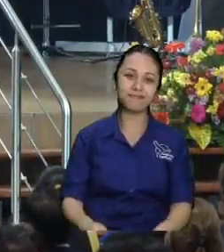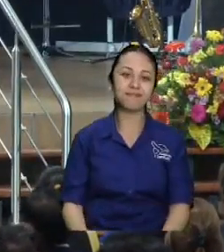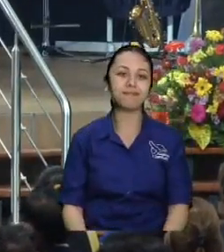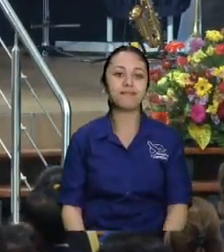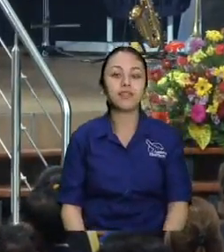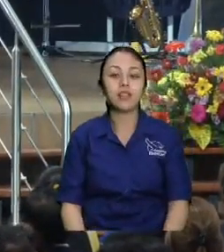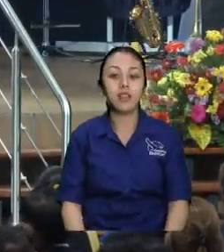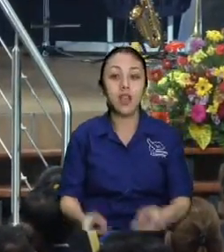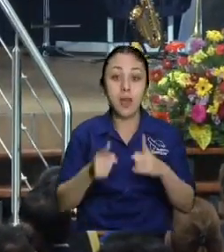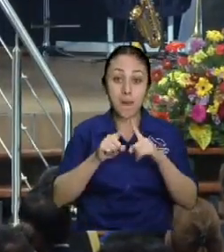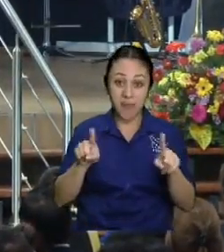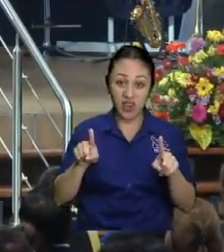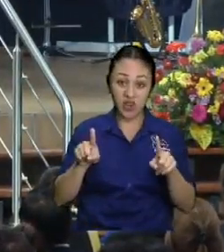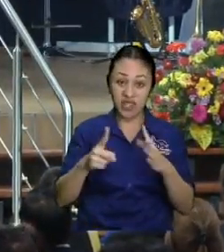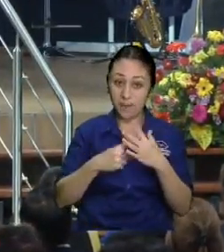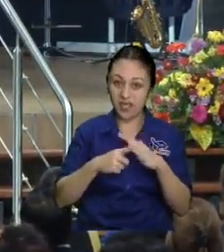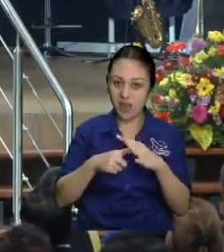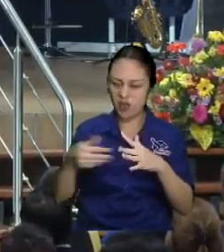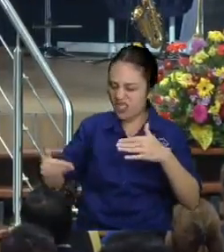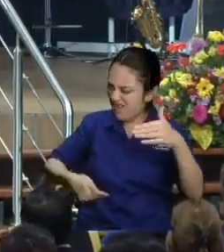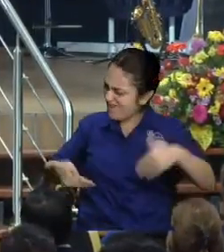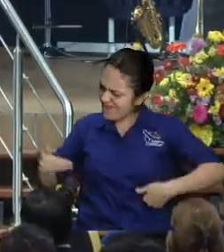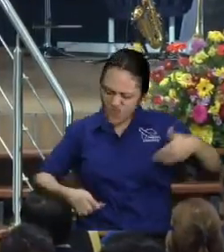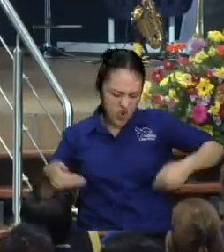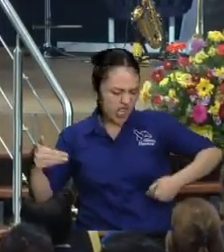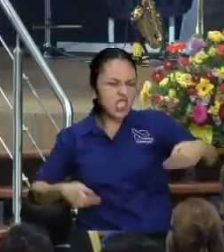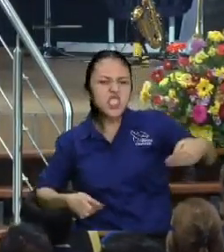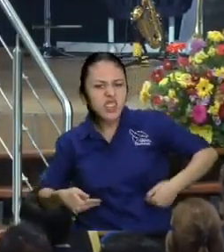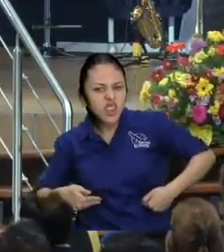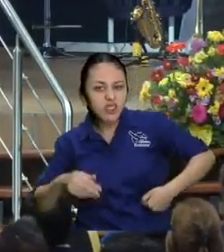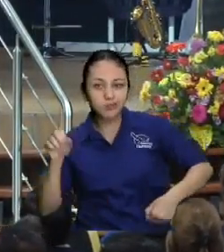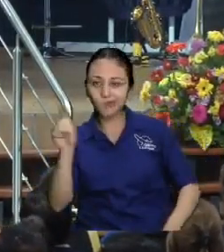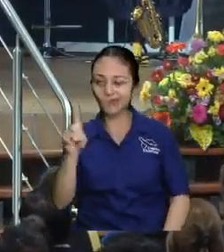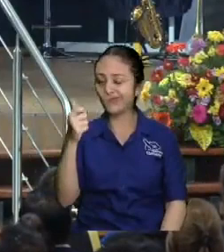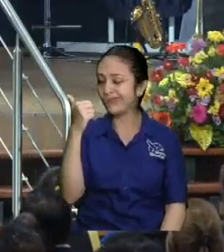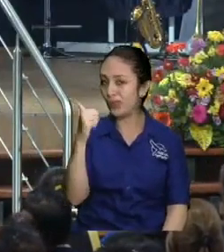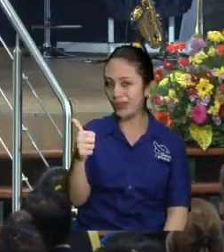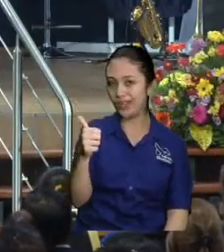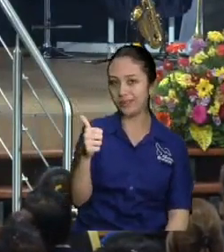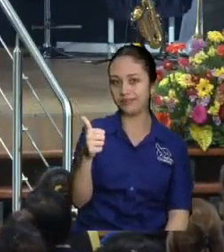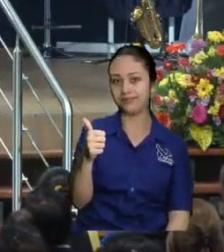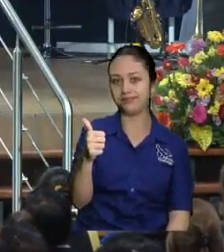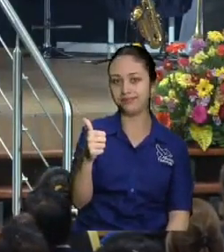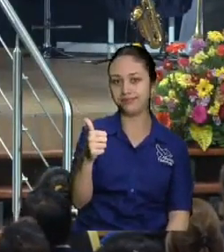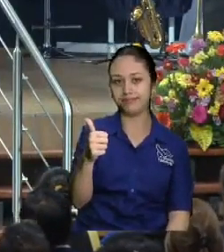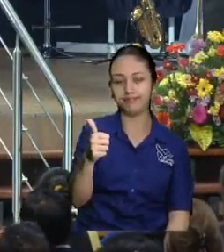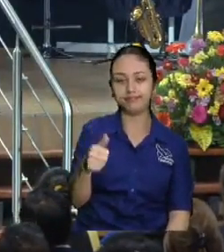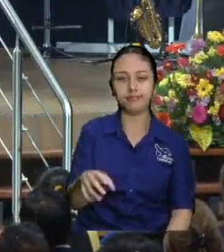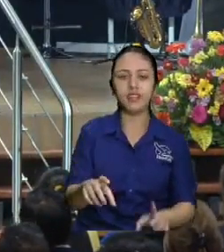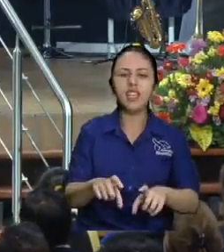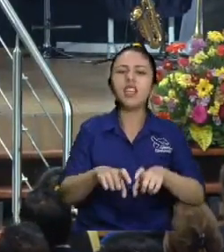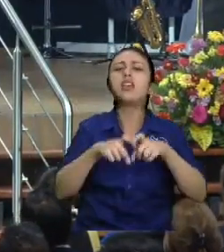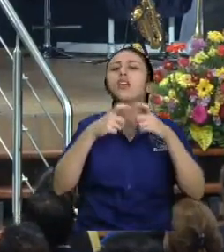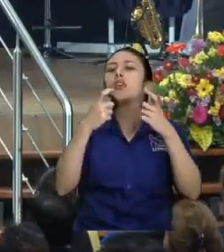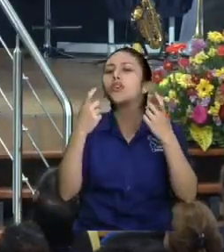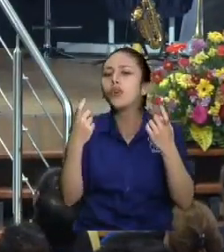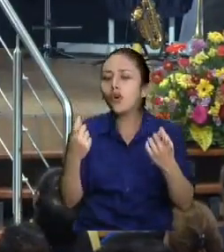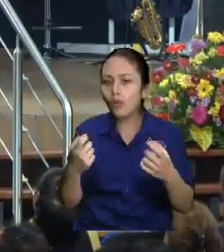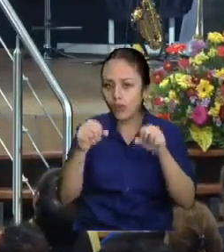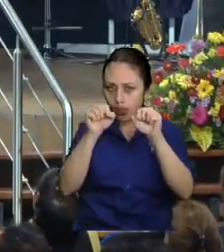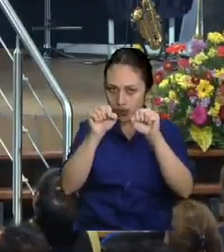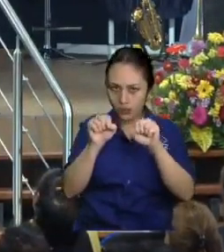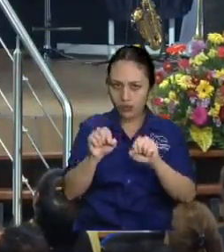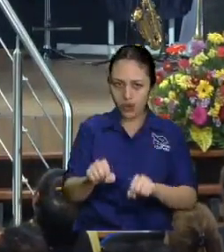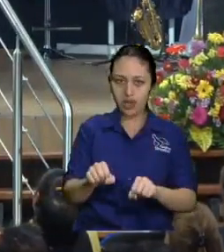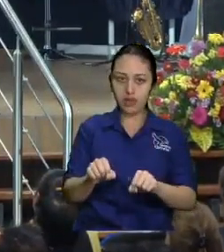Pero si empezamos a irritarla, entonces definitivamente eso no va por buen camino. No va por buen camino. ¿Y cómo se puede ser áspero? ¿Cómo